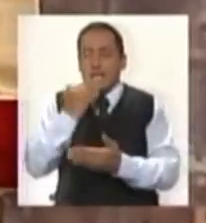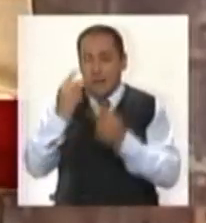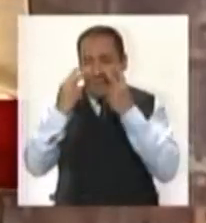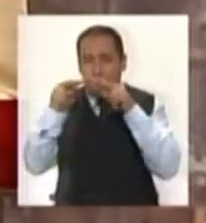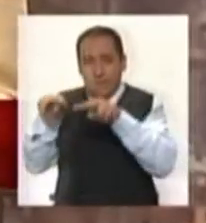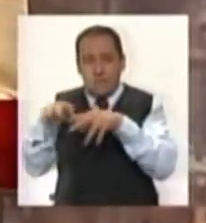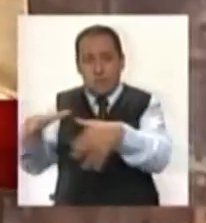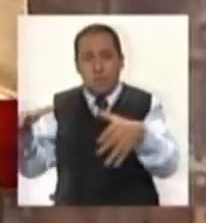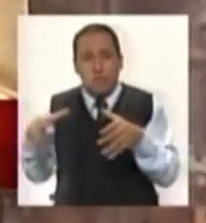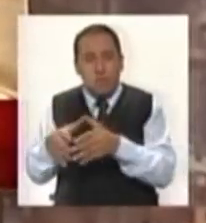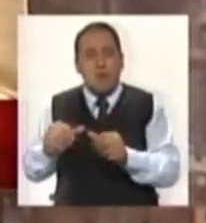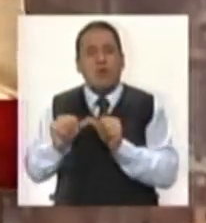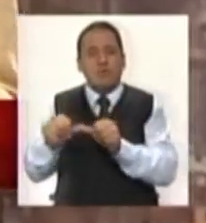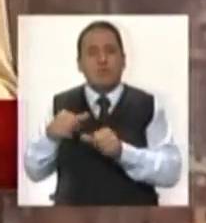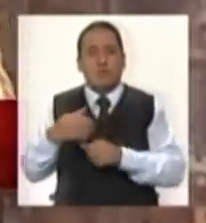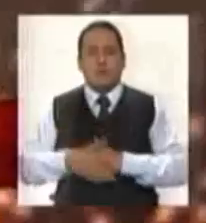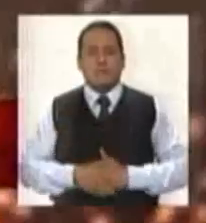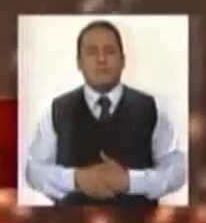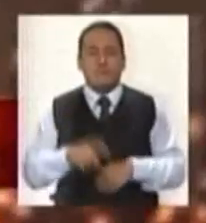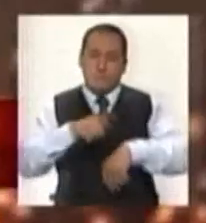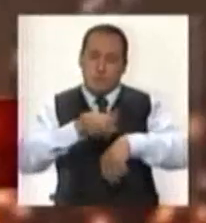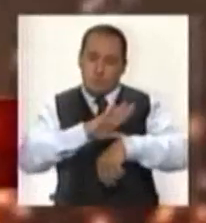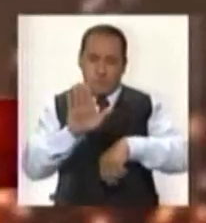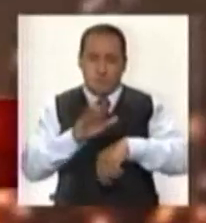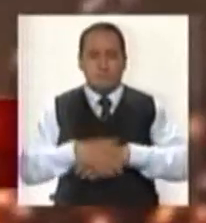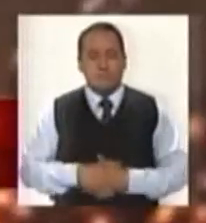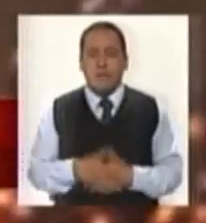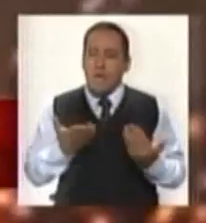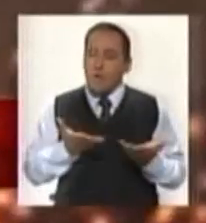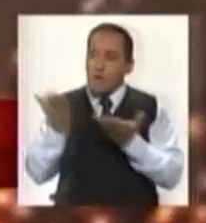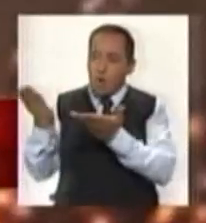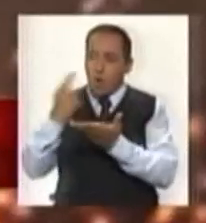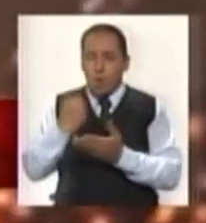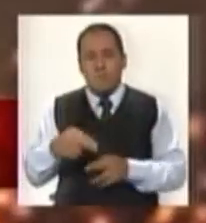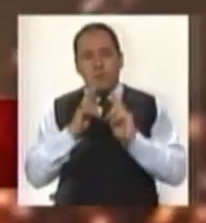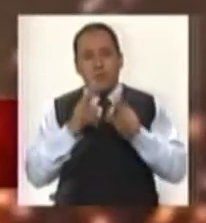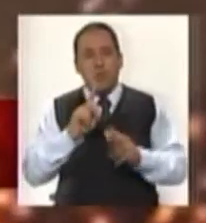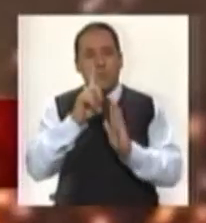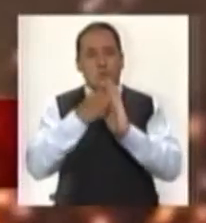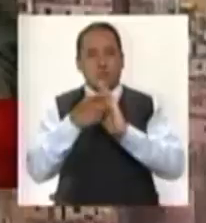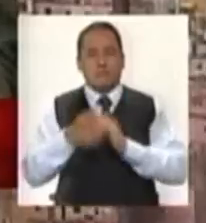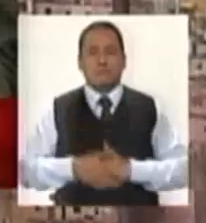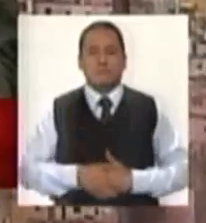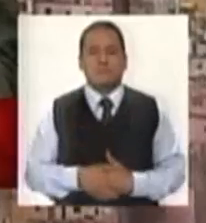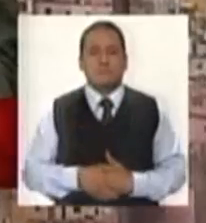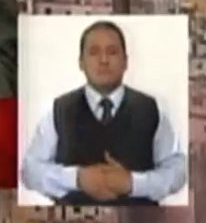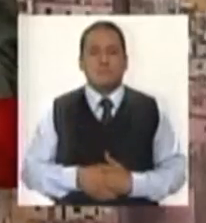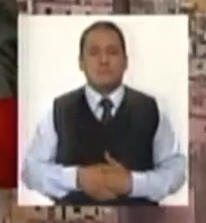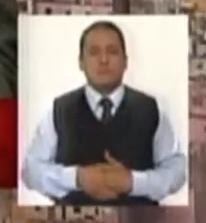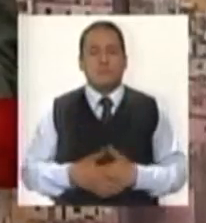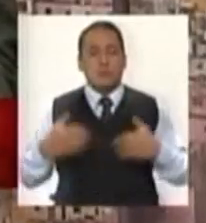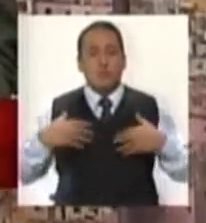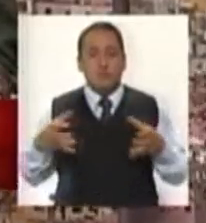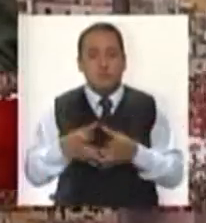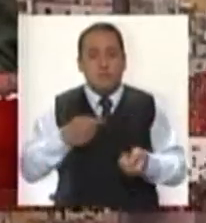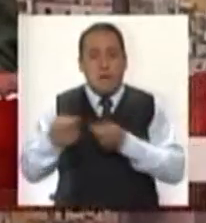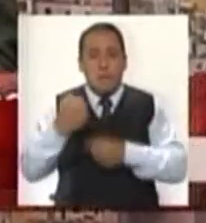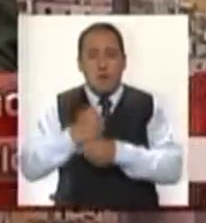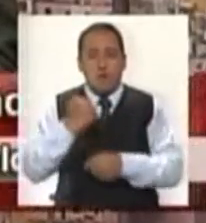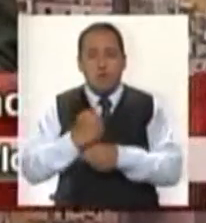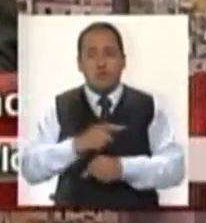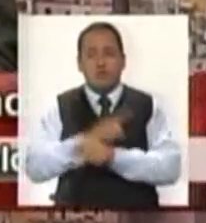las inversiones continuarán. Su tiempo ha terminado. Es el turno del señor Eduardo Segarra por 1 minuto. Nuestra gestión no paró